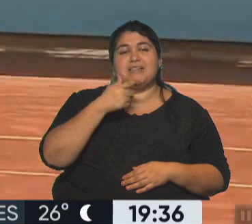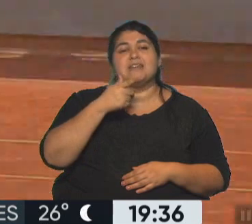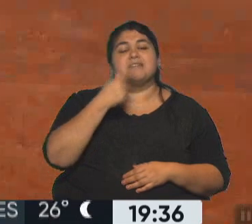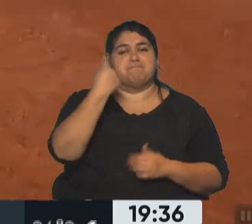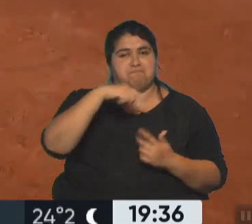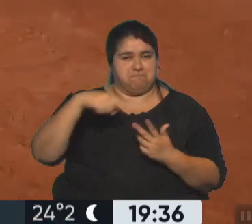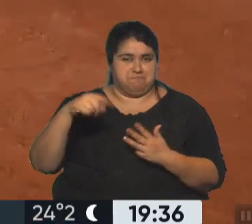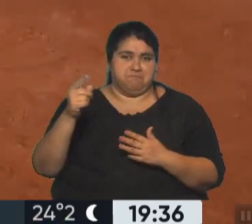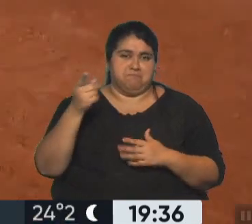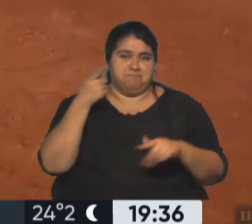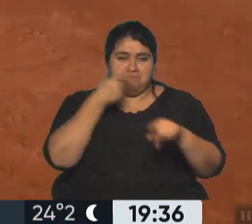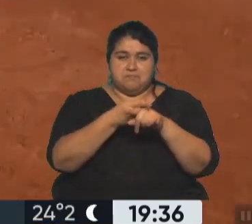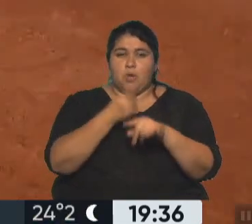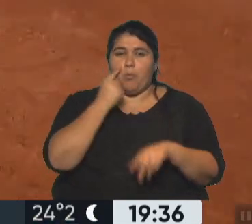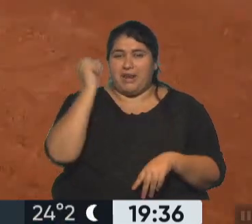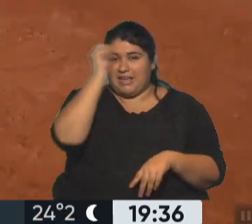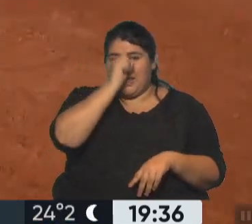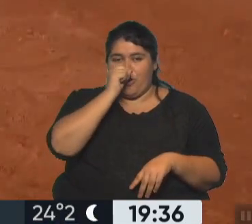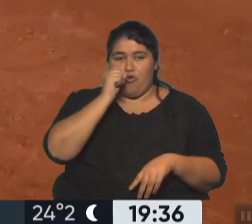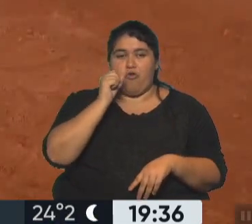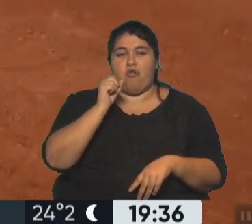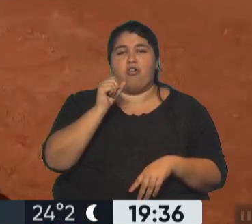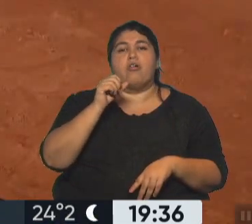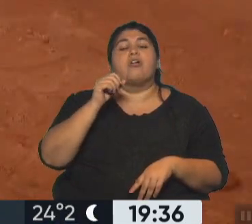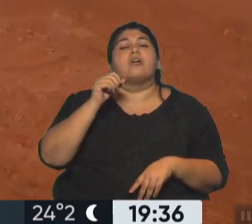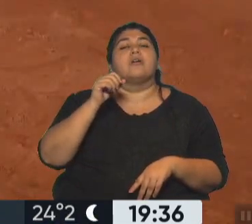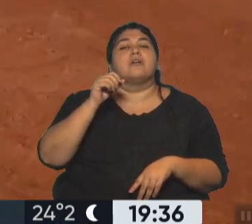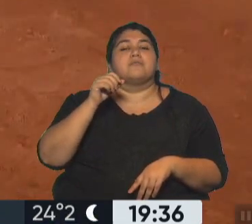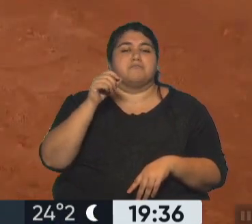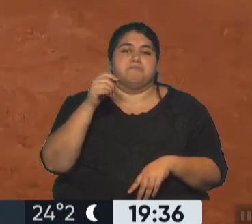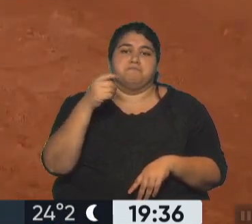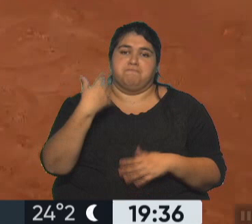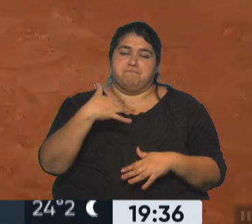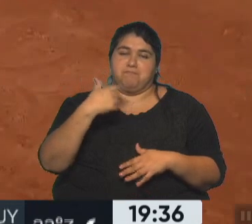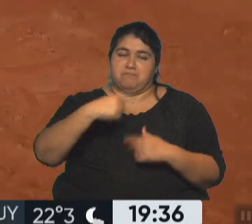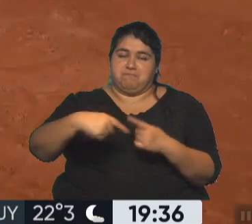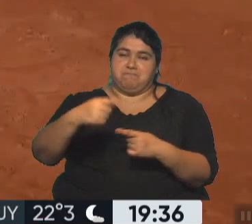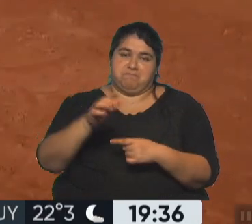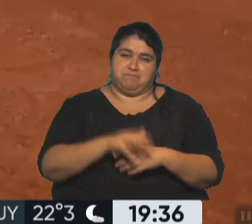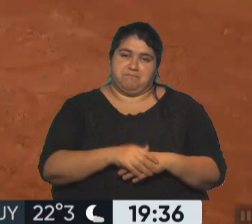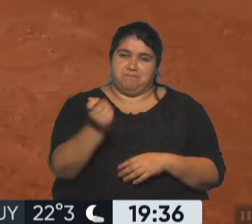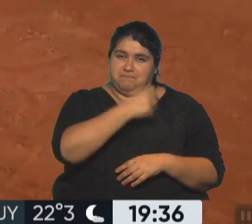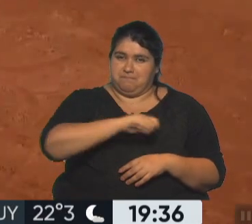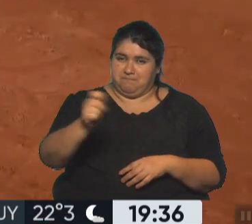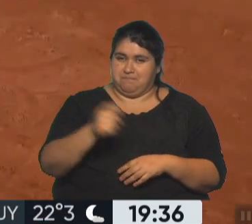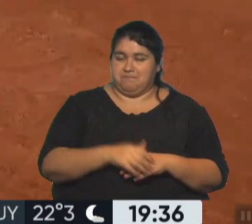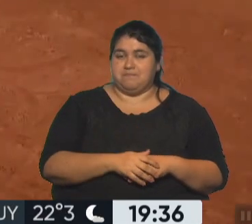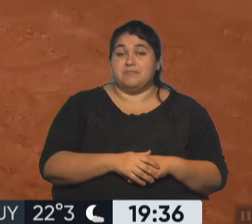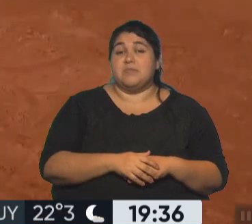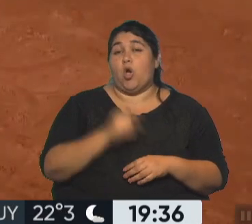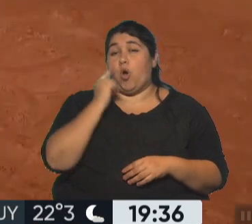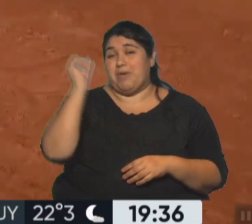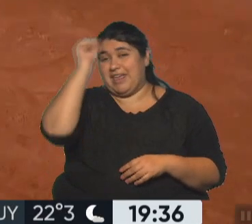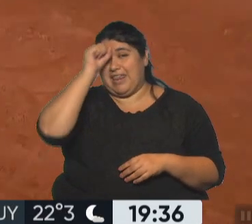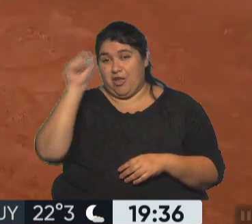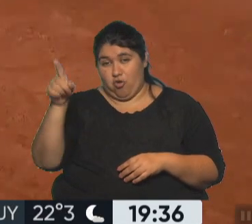sí, el griego que derrotó a Dominic Thiem. Terminó siendo 6-3, 1-6 y 7-6. El griego que viene de jugar la